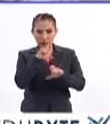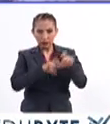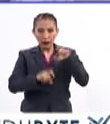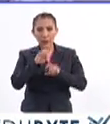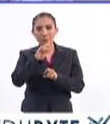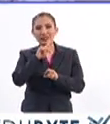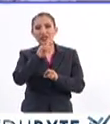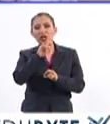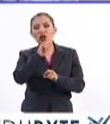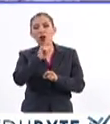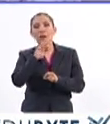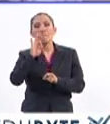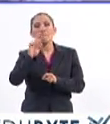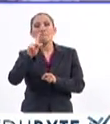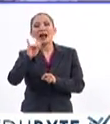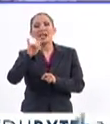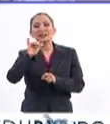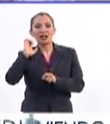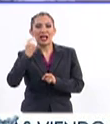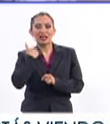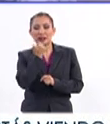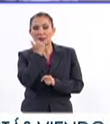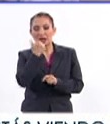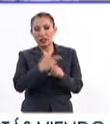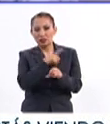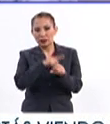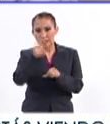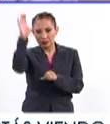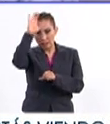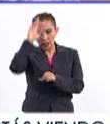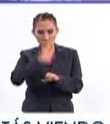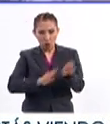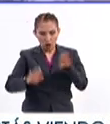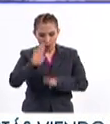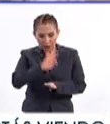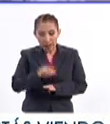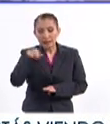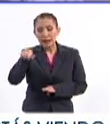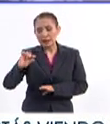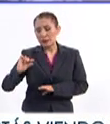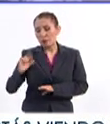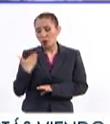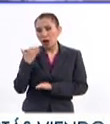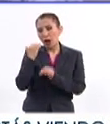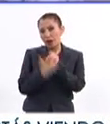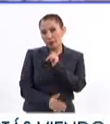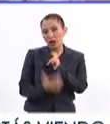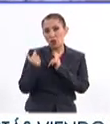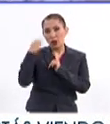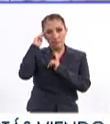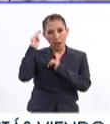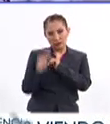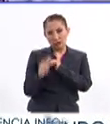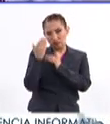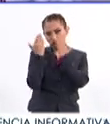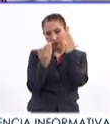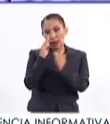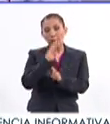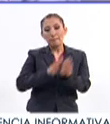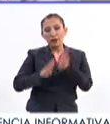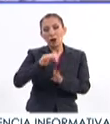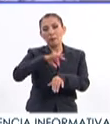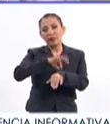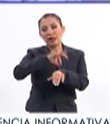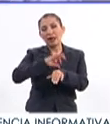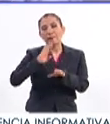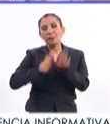químico bacteriólogo parasitólogo, egresada de la Escuela Nacional de Ciencias Biológicas, y recientemente concluí una maestría en biomedicina